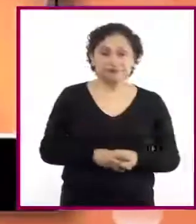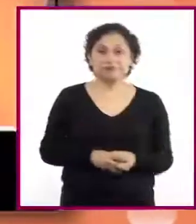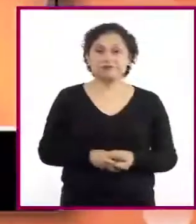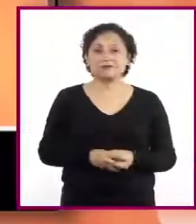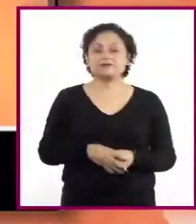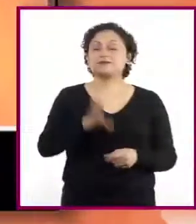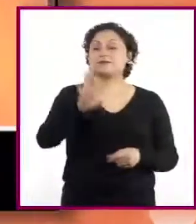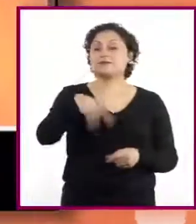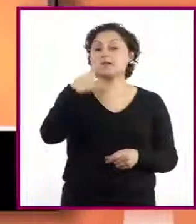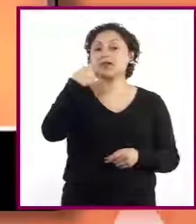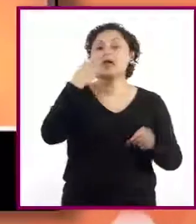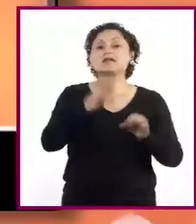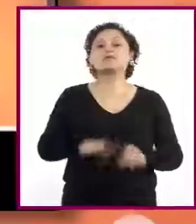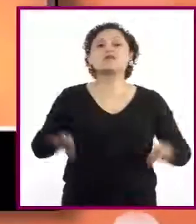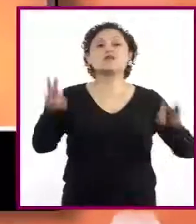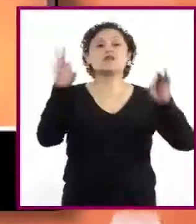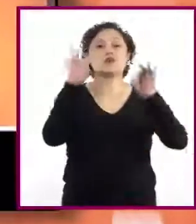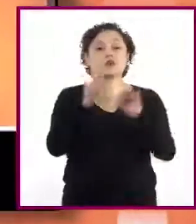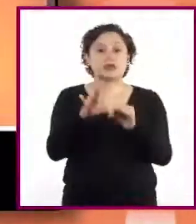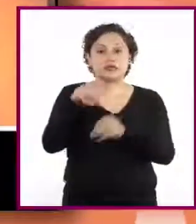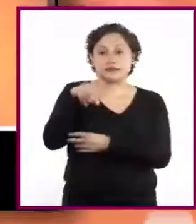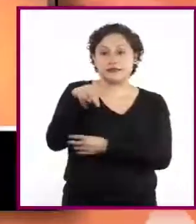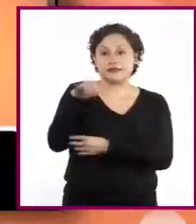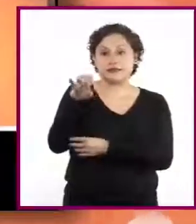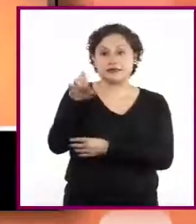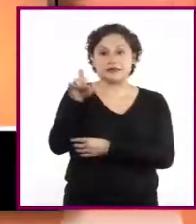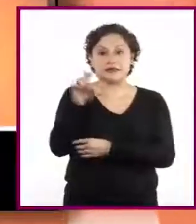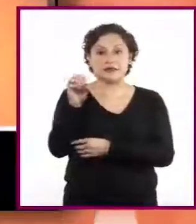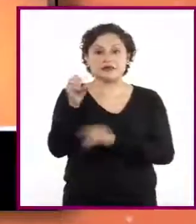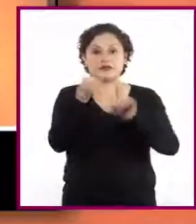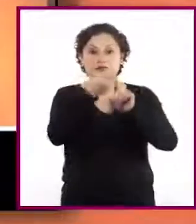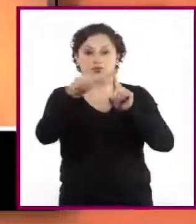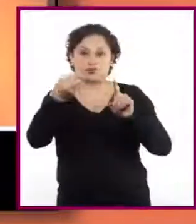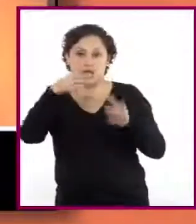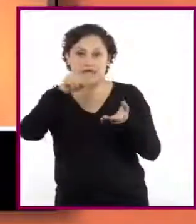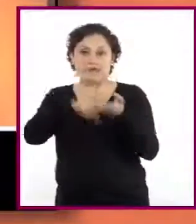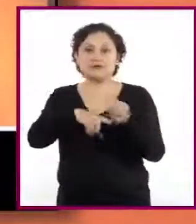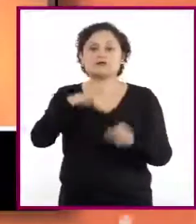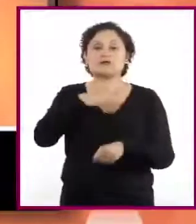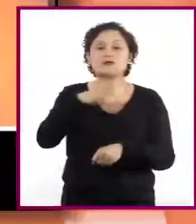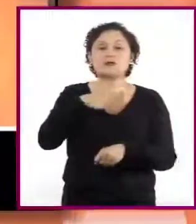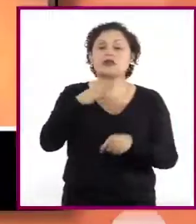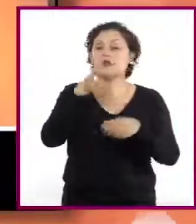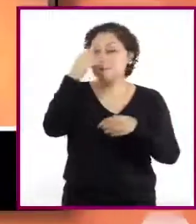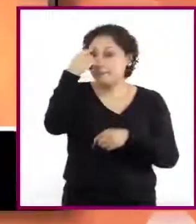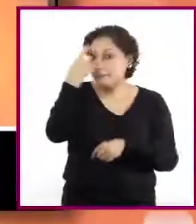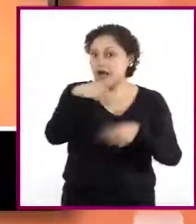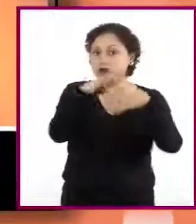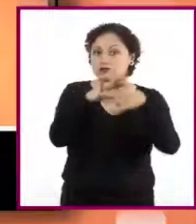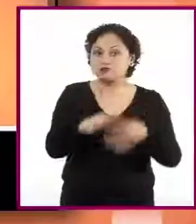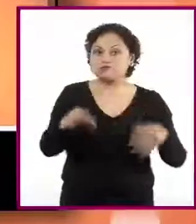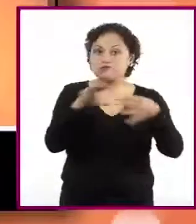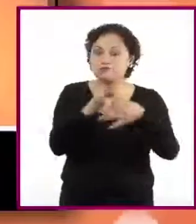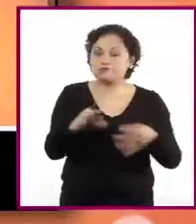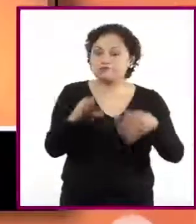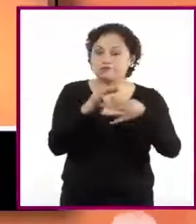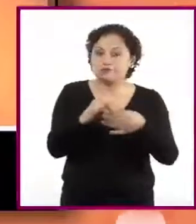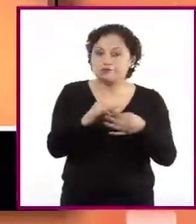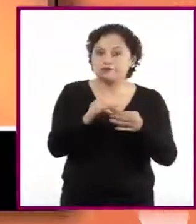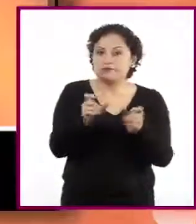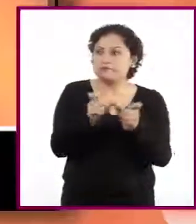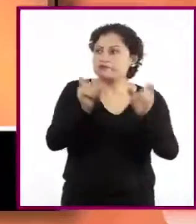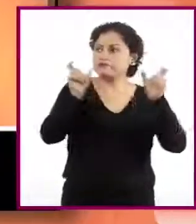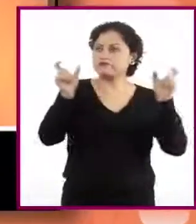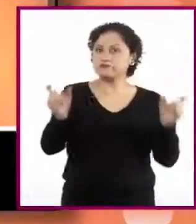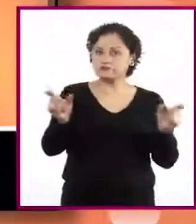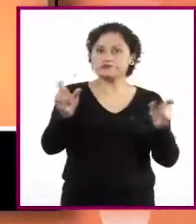importante decir que la selección de nexos y el uso de ellos en una argumentación no tiene que verse de forma aislada. El